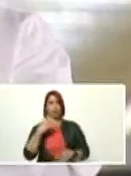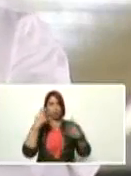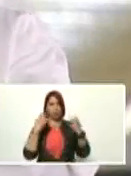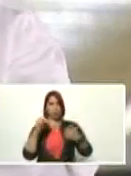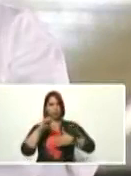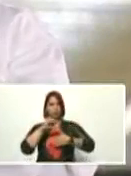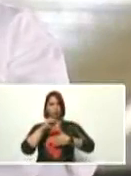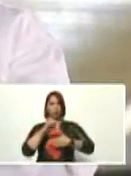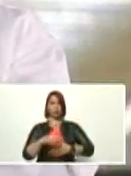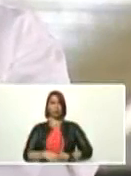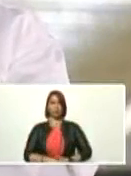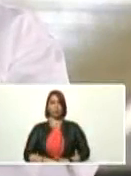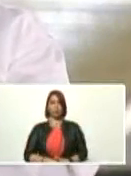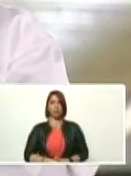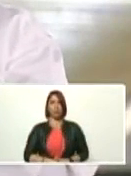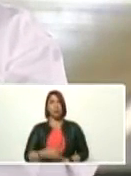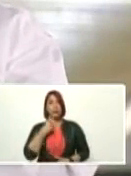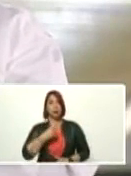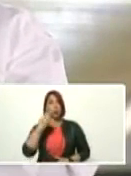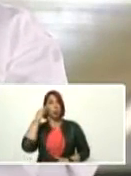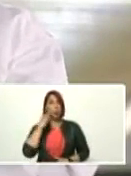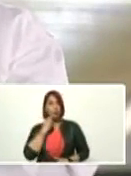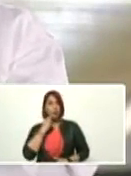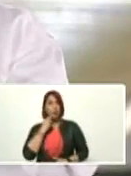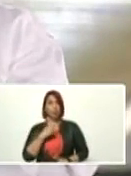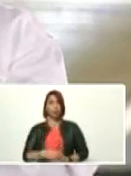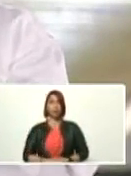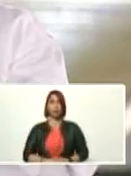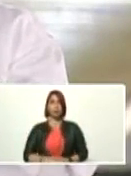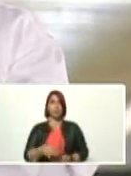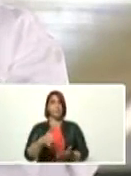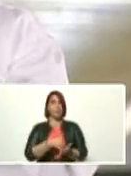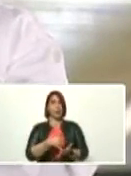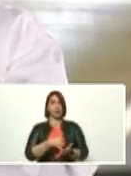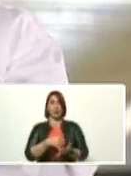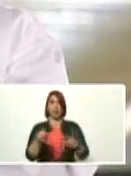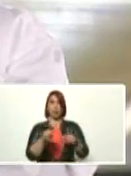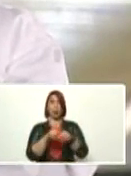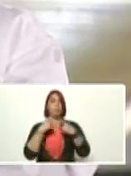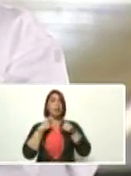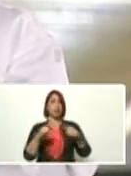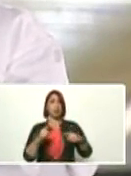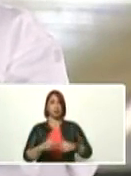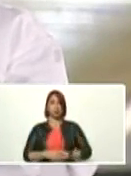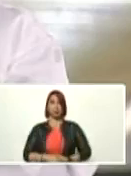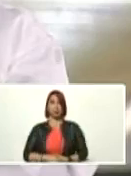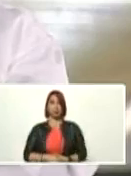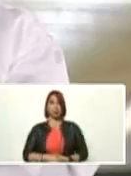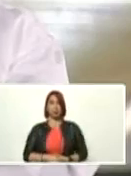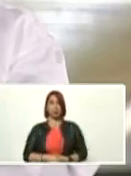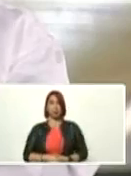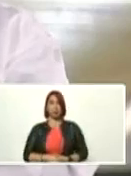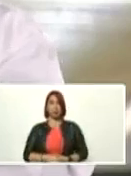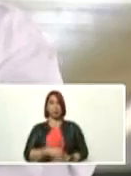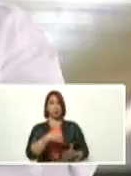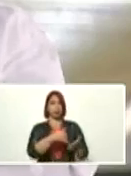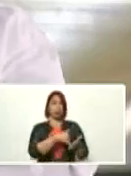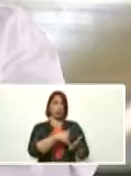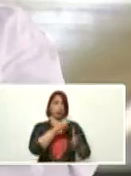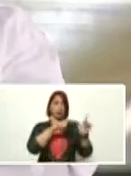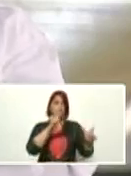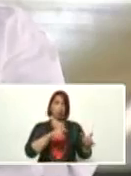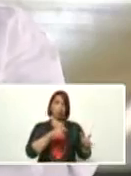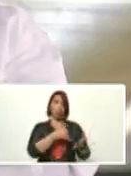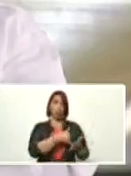suramericanos? Dijo Bolívar, vacilar es perder. Y el que vacila,